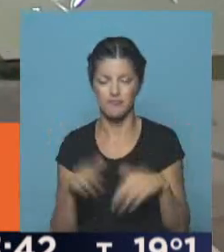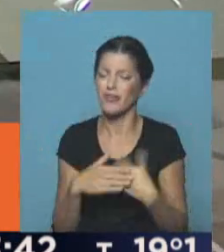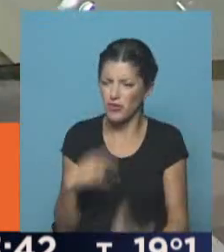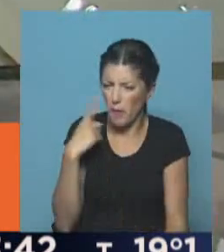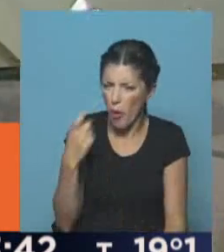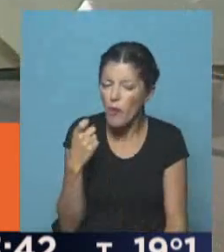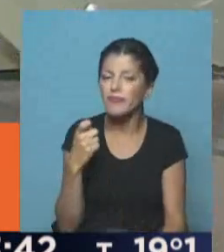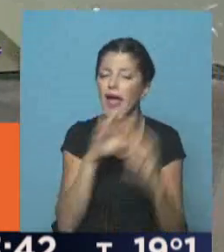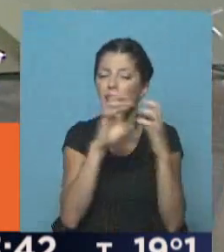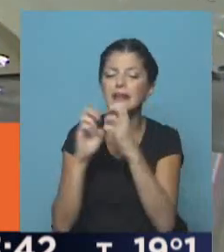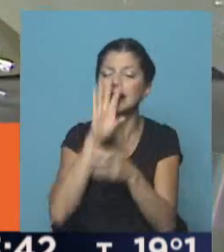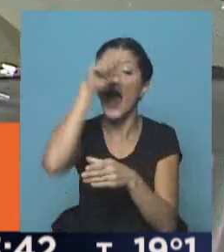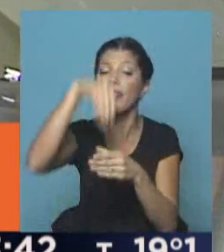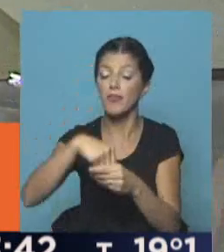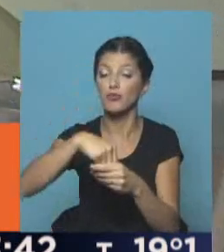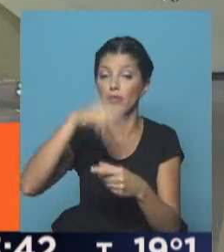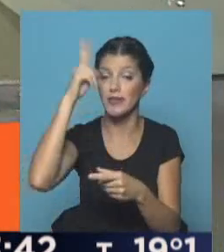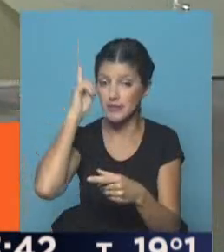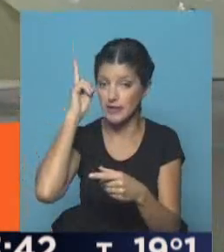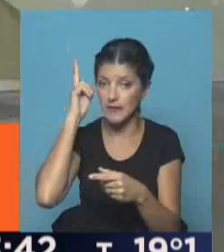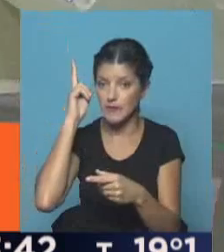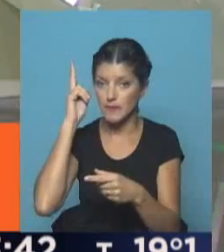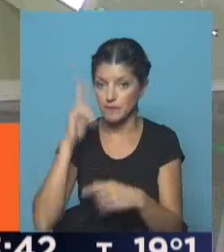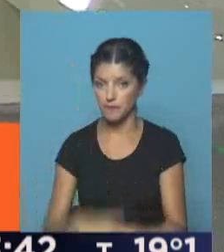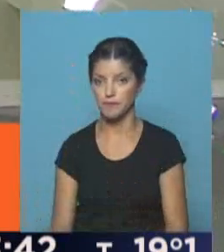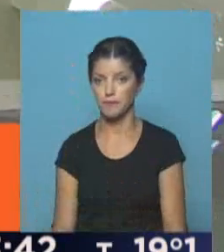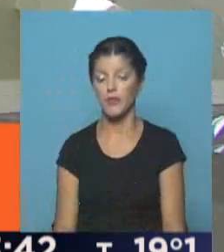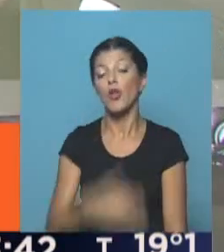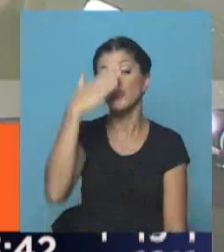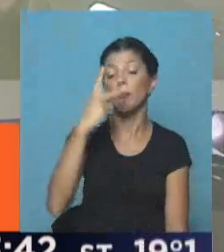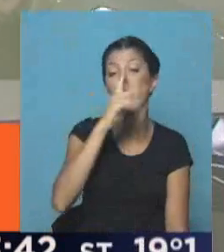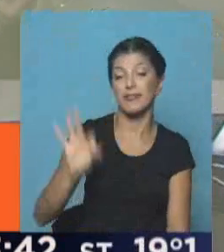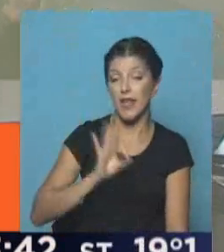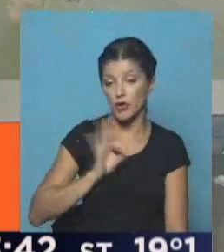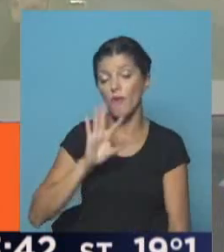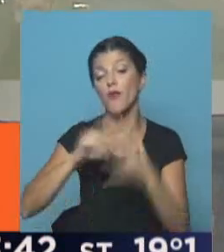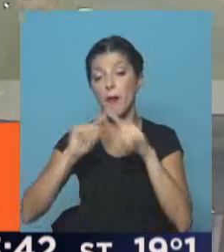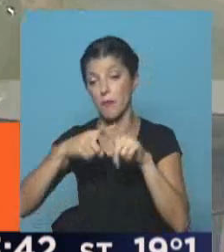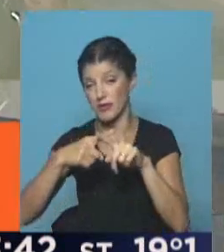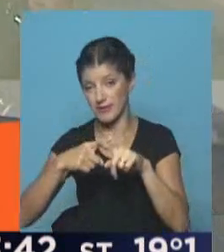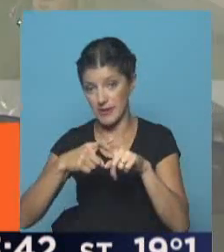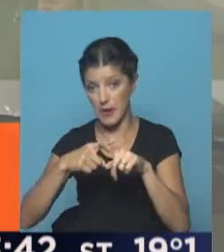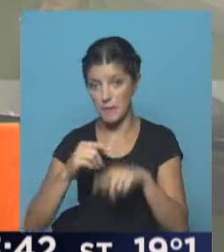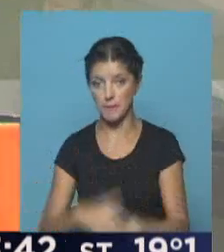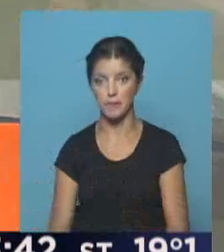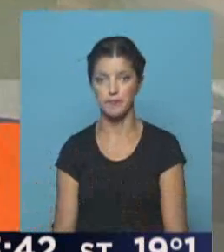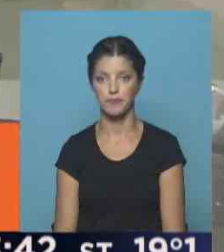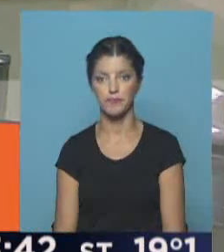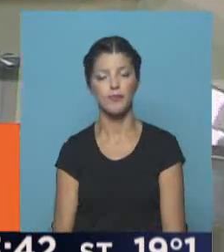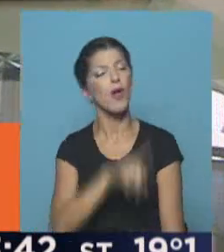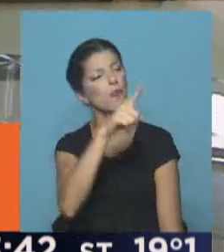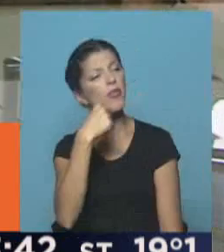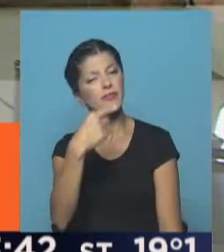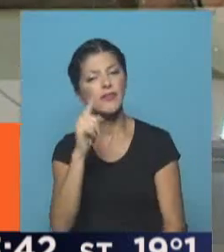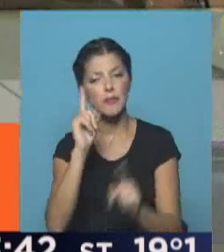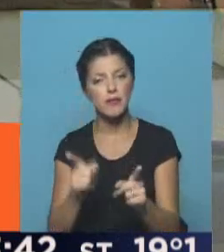manifestaciones esta desorganización de la división histórica de los últimos 20 años la política china decía recién jose también los chilenos quieren otra